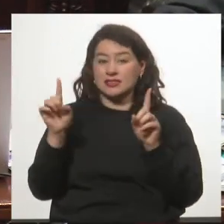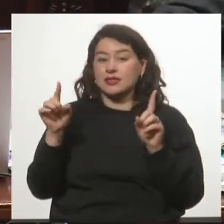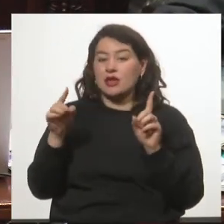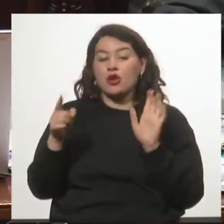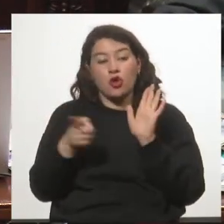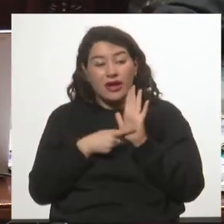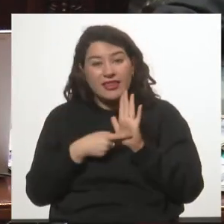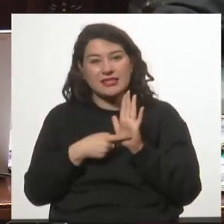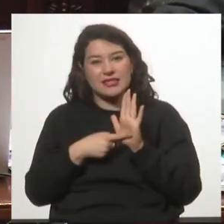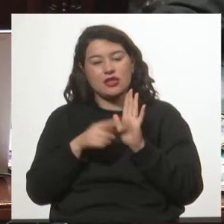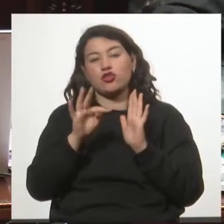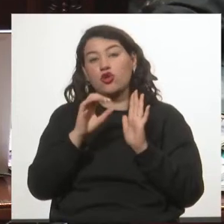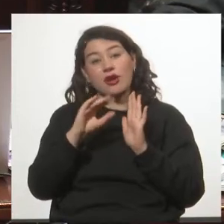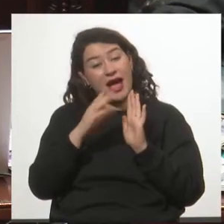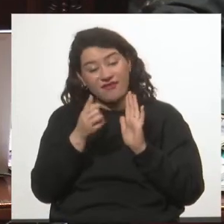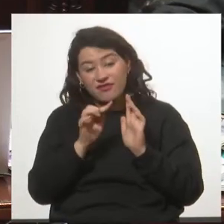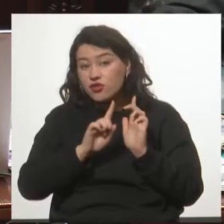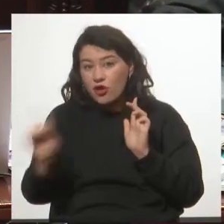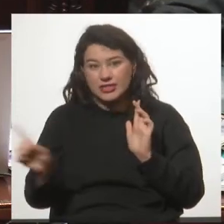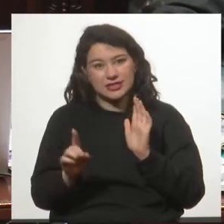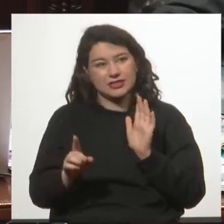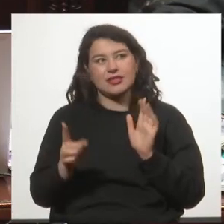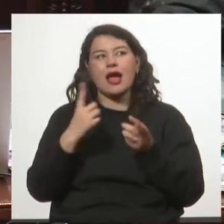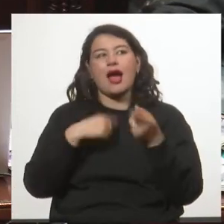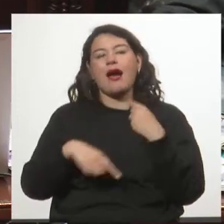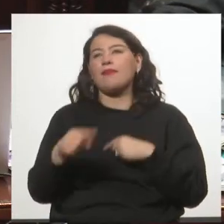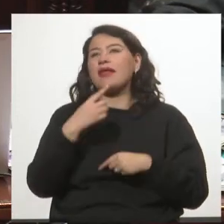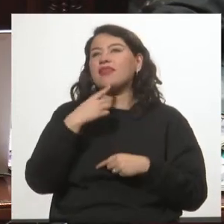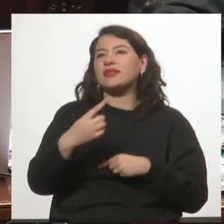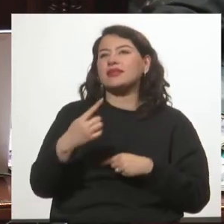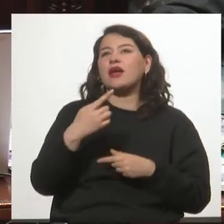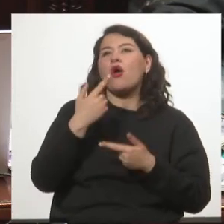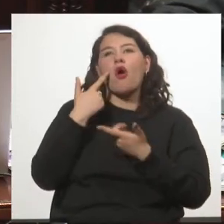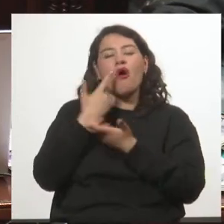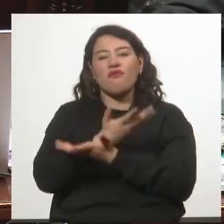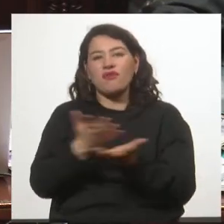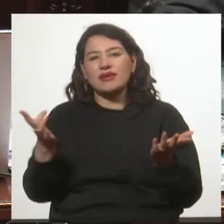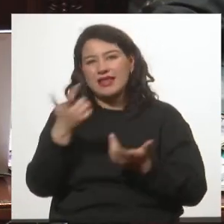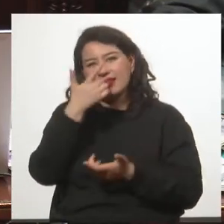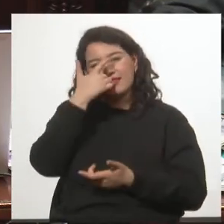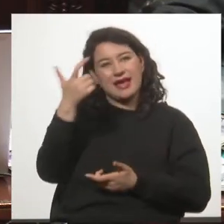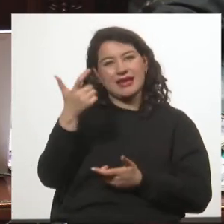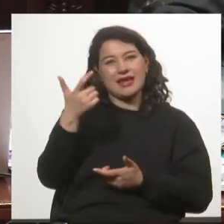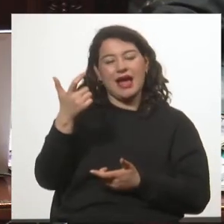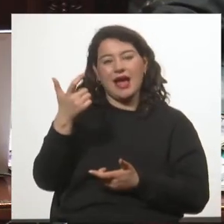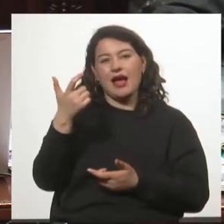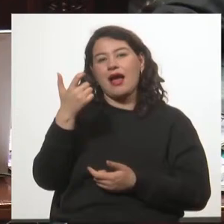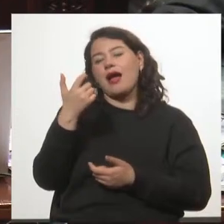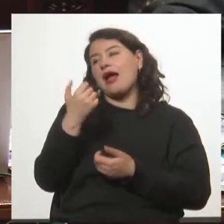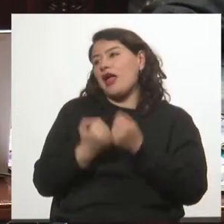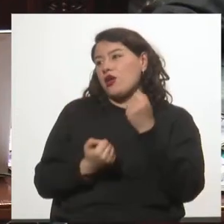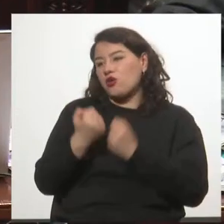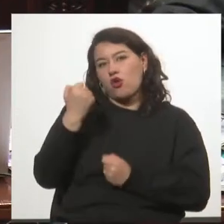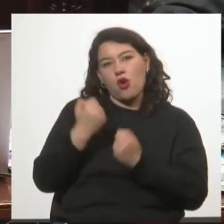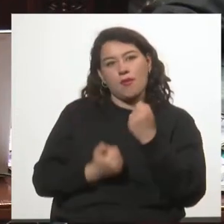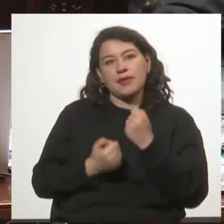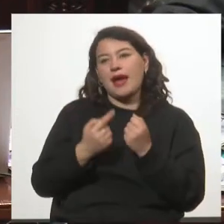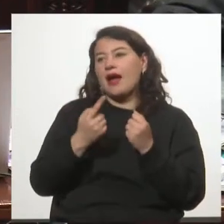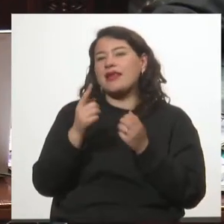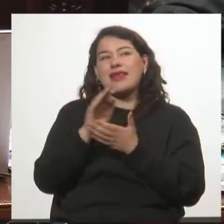tocaf y ellos ponen aquí el auditor dado que las ofertas técnicas y económicas no constan en el cuerpo de los expedientes